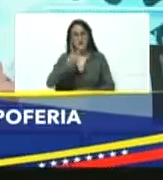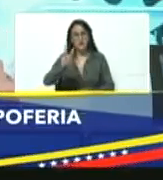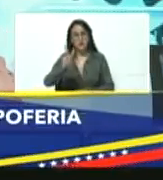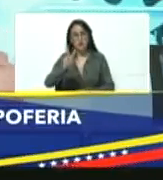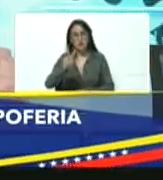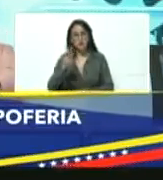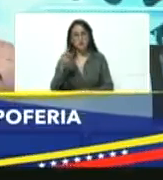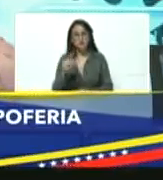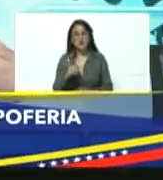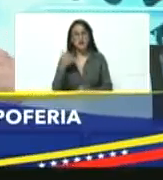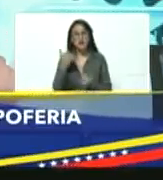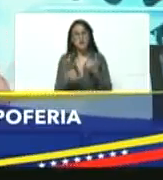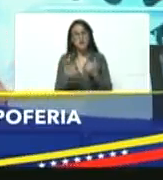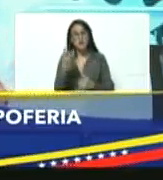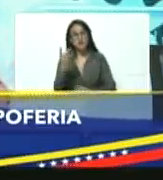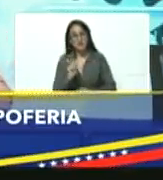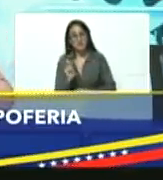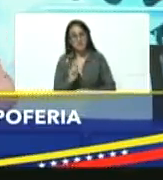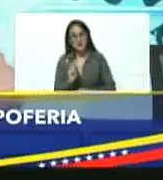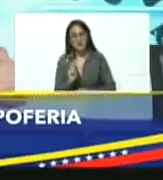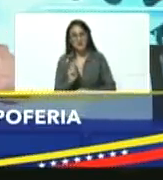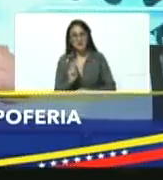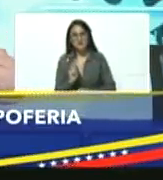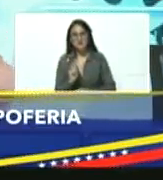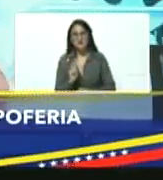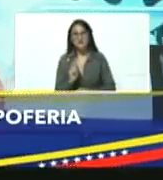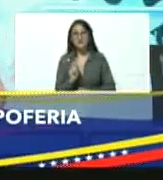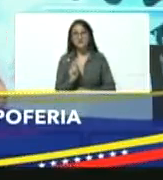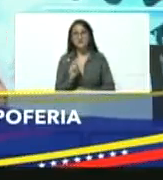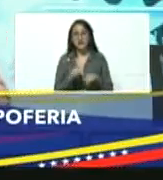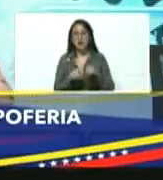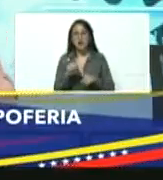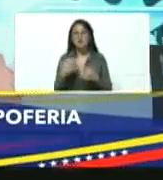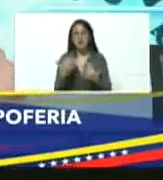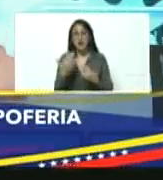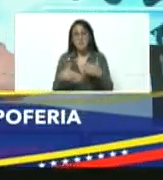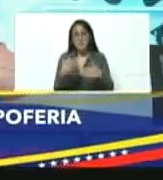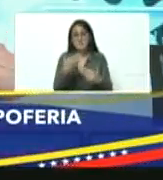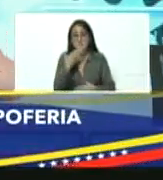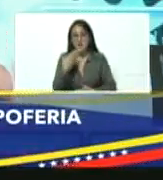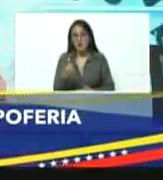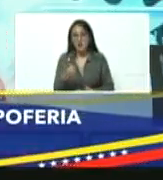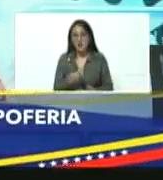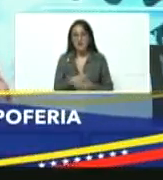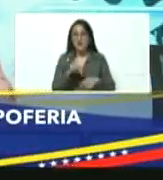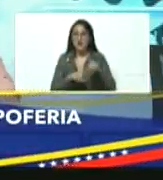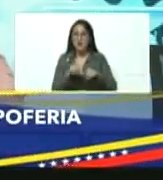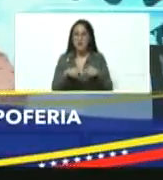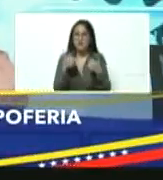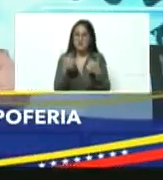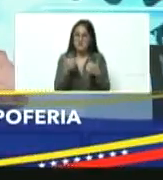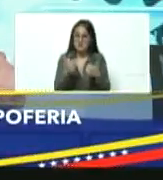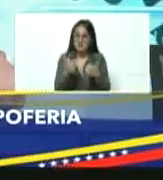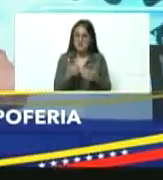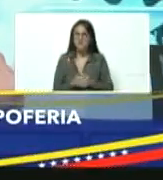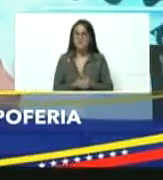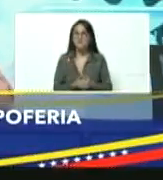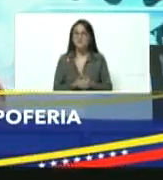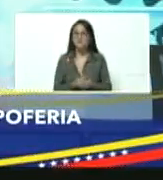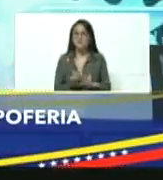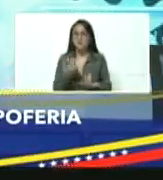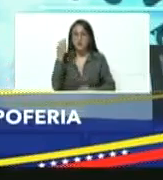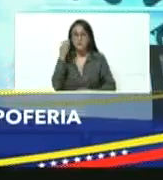2022, el último trimestre. Las cosas van mejorando, las cosas van bien y